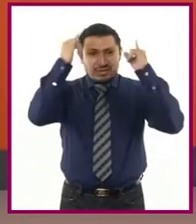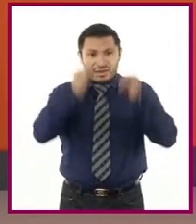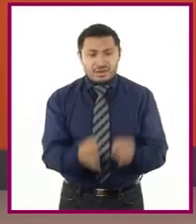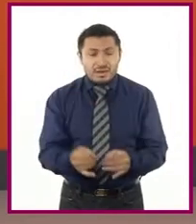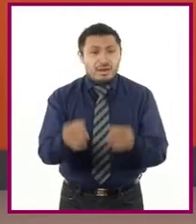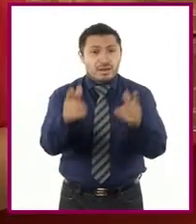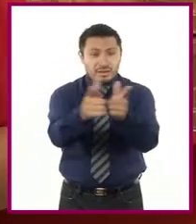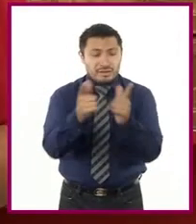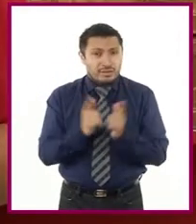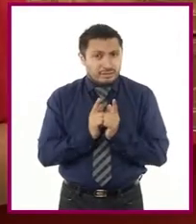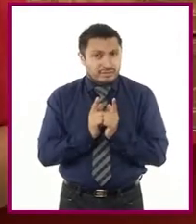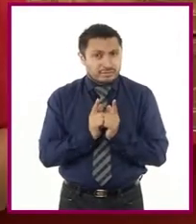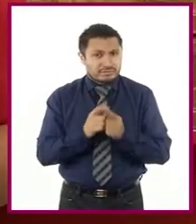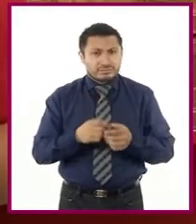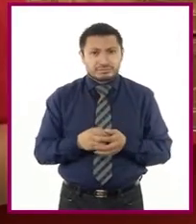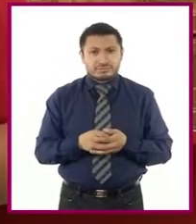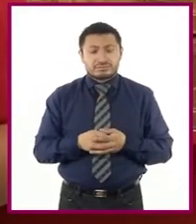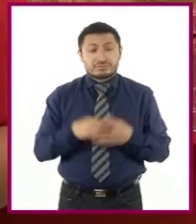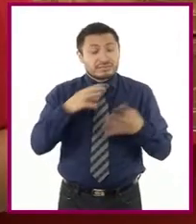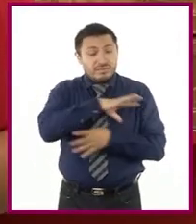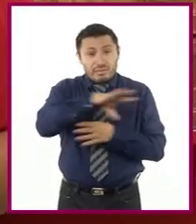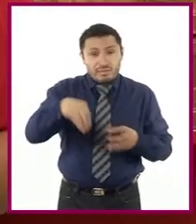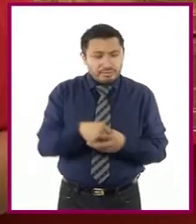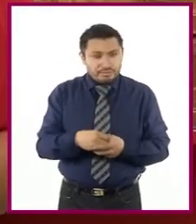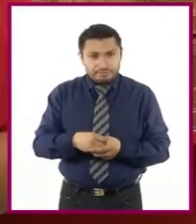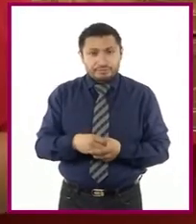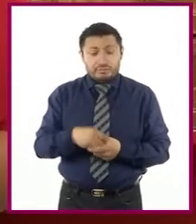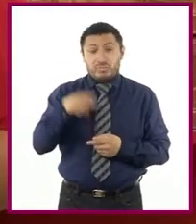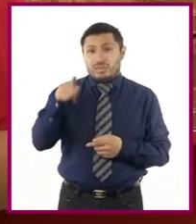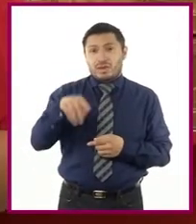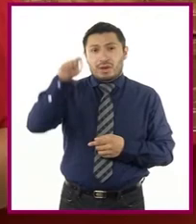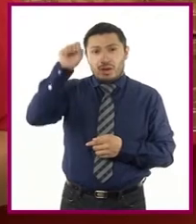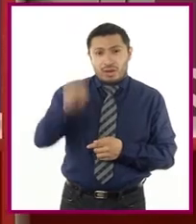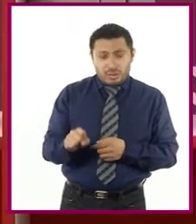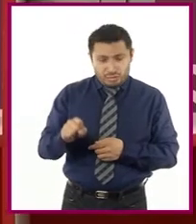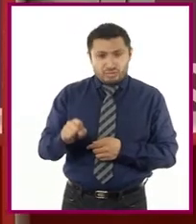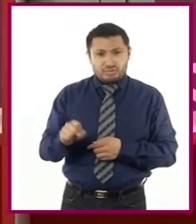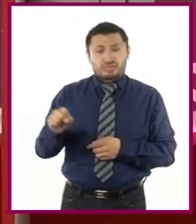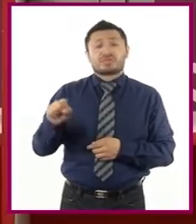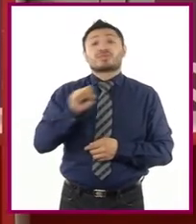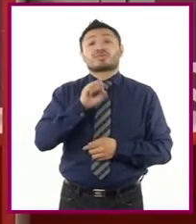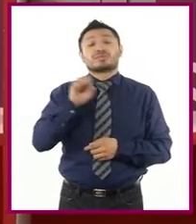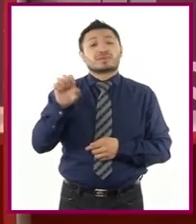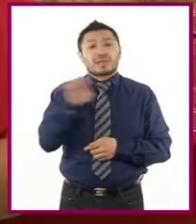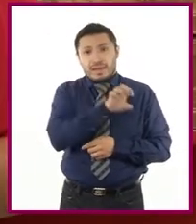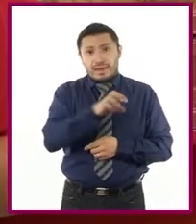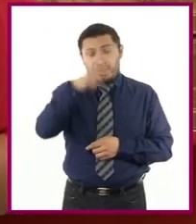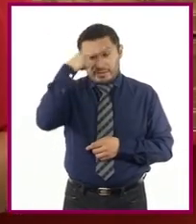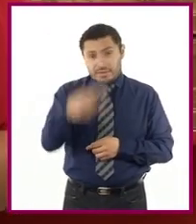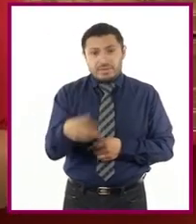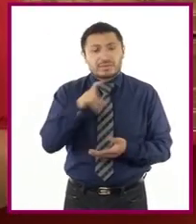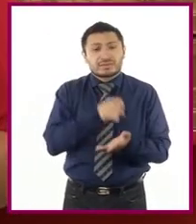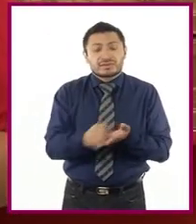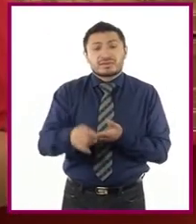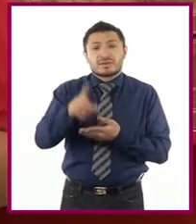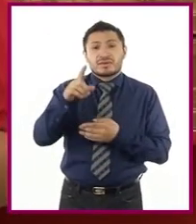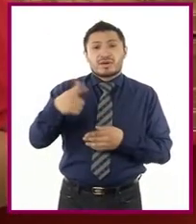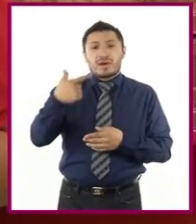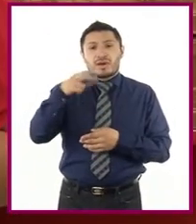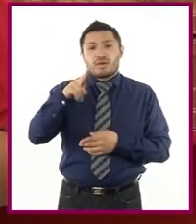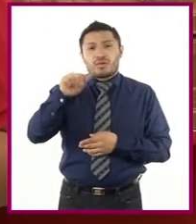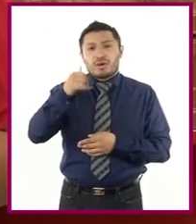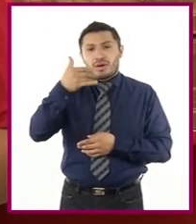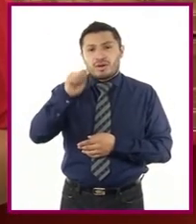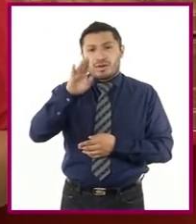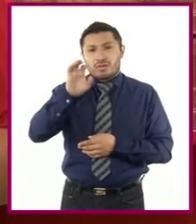coro. Como su repertorio es del sureste mexicano, decidieron vestir una guayabera estilizada de